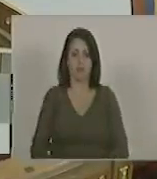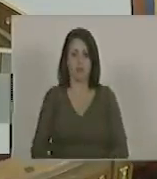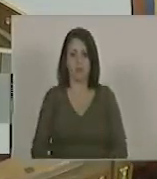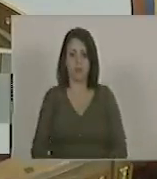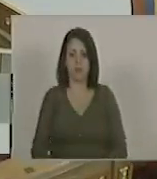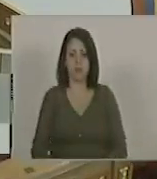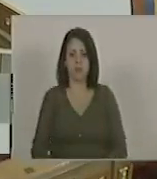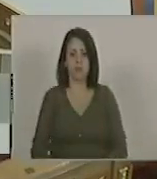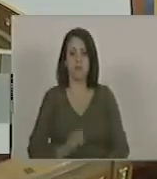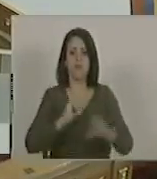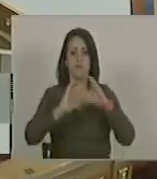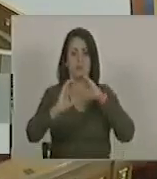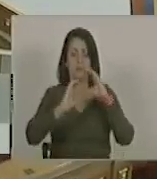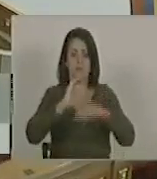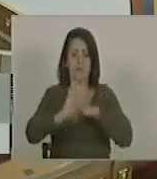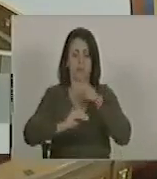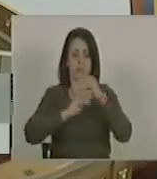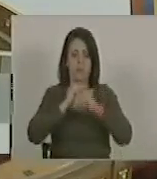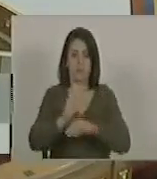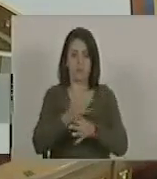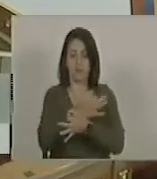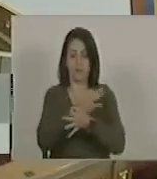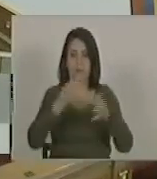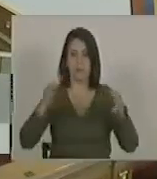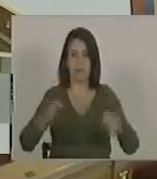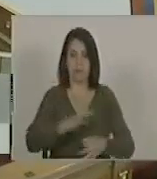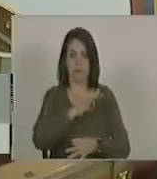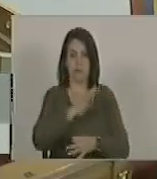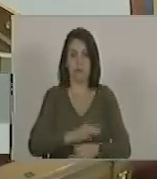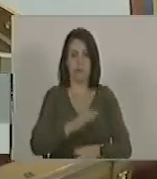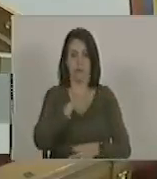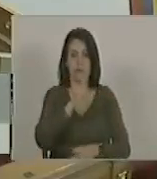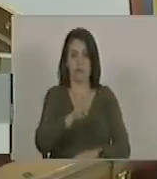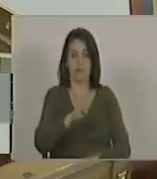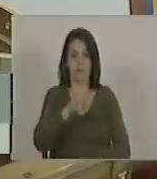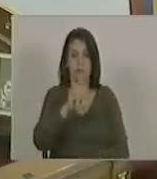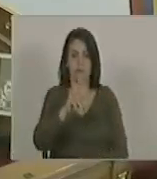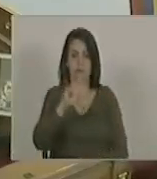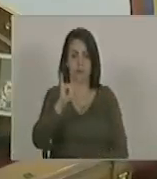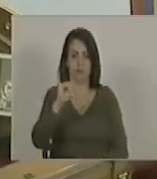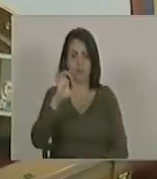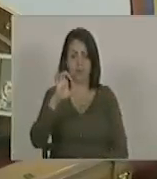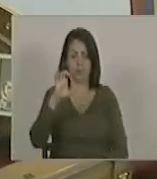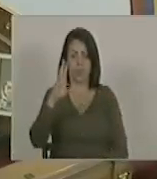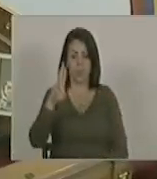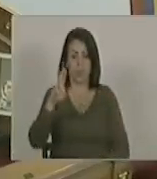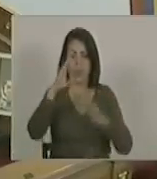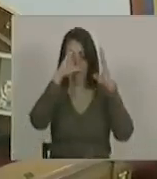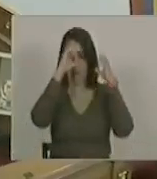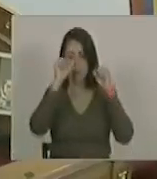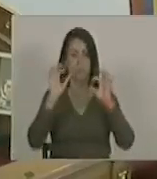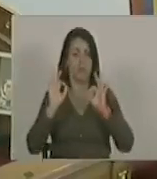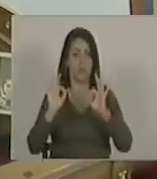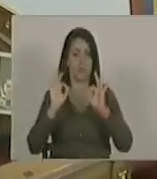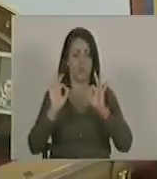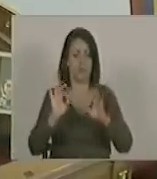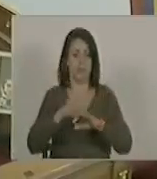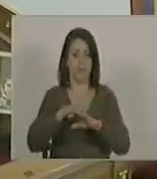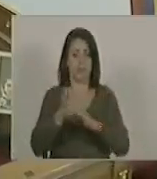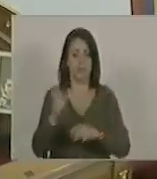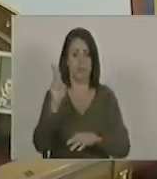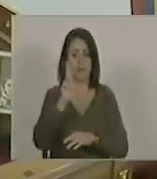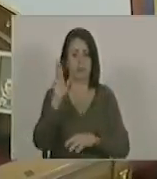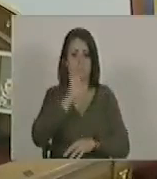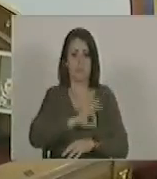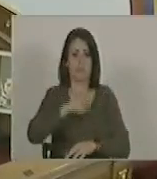Tercero, comunicación suscrita por el excelentísimo señor Wu Yu Mi, embajador extraordinario plenipotenciario de la